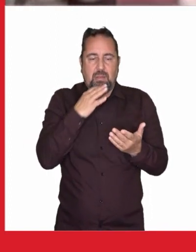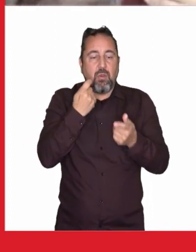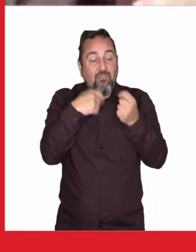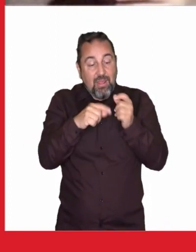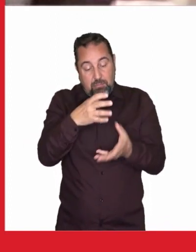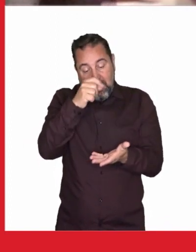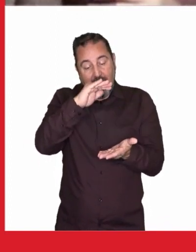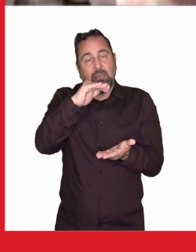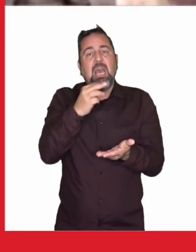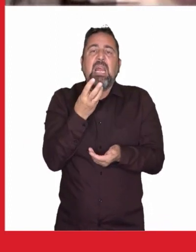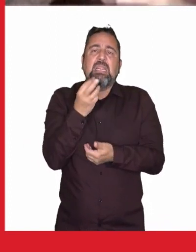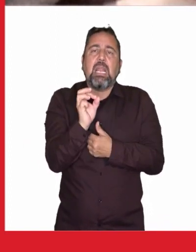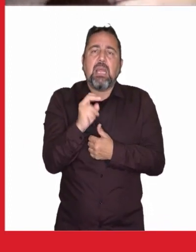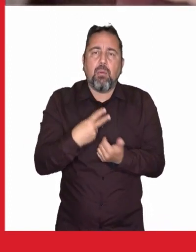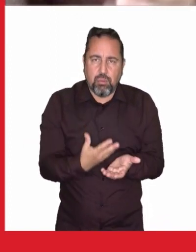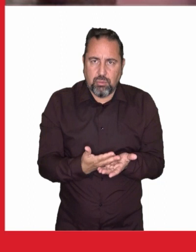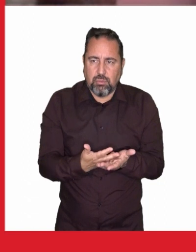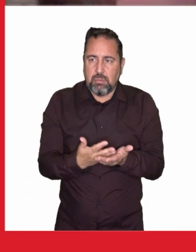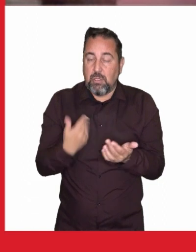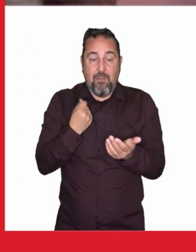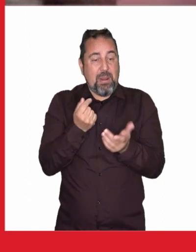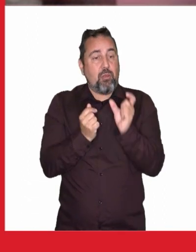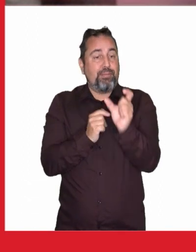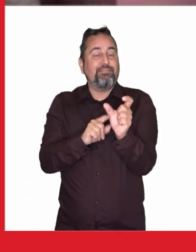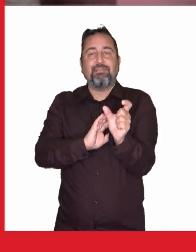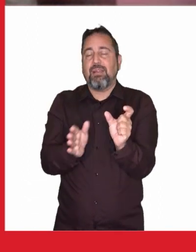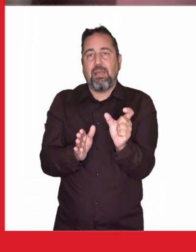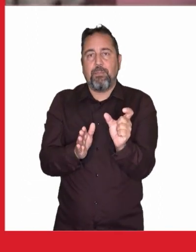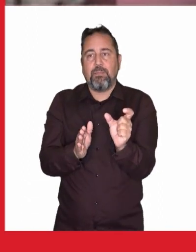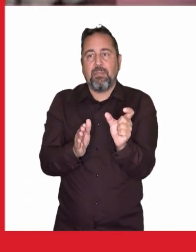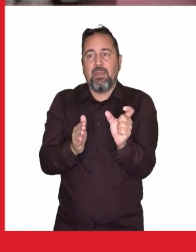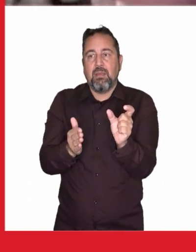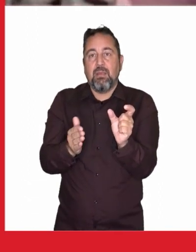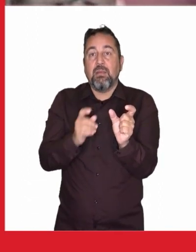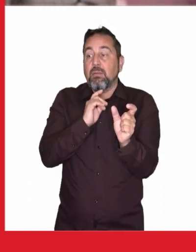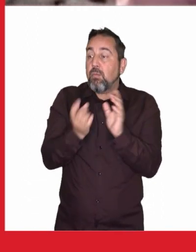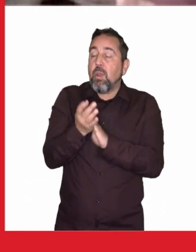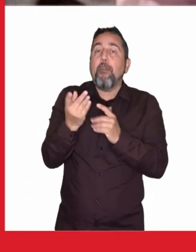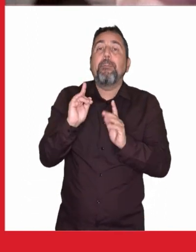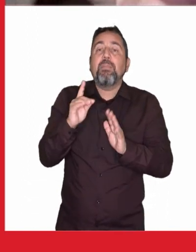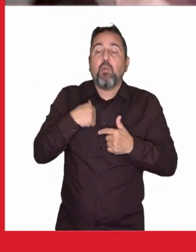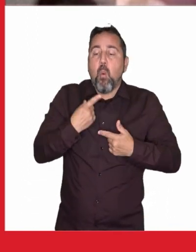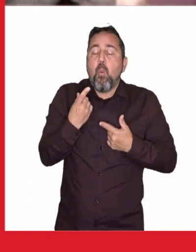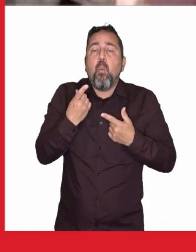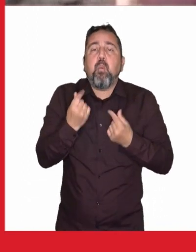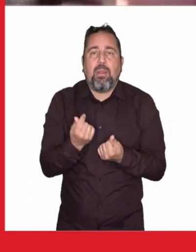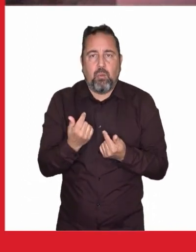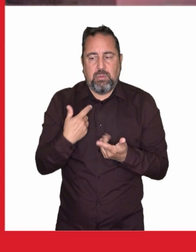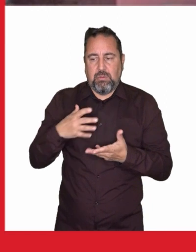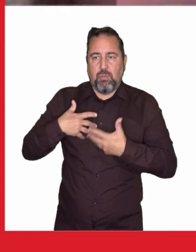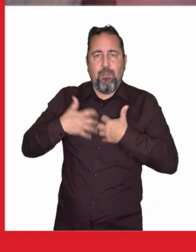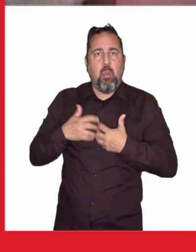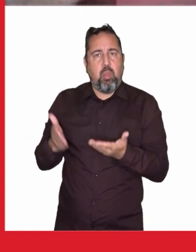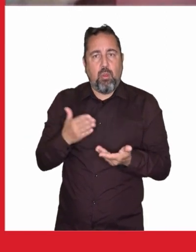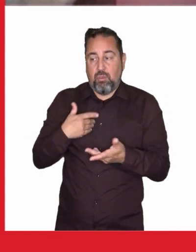voy a ponerlo más fácil, un margen del 50%, pues la tengo que vender a 30. ¿Vale? Y así fijo el precio. El origen